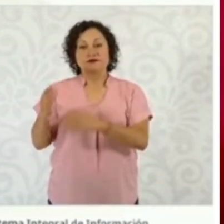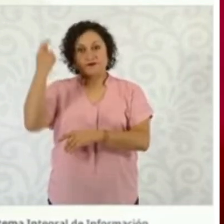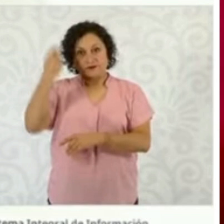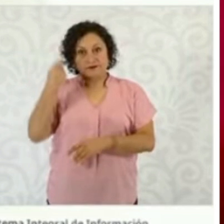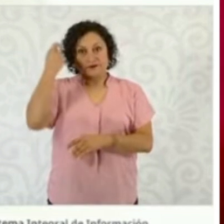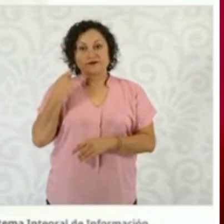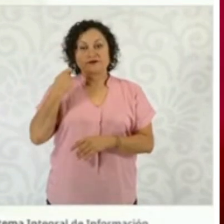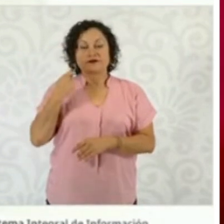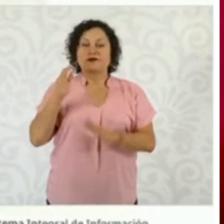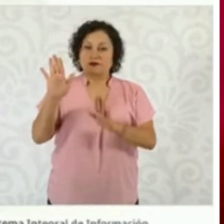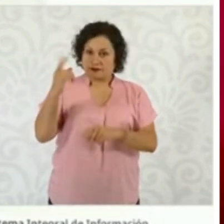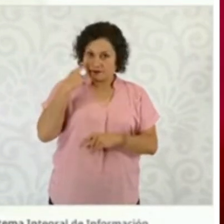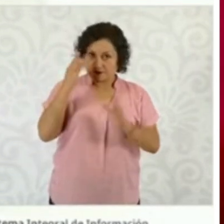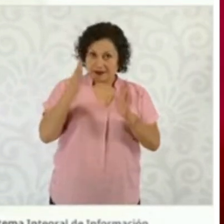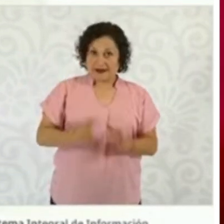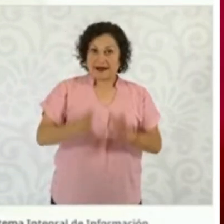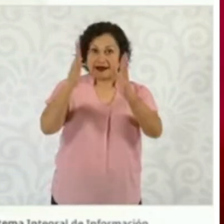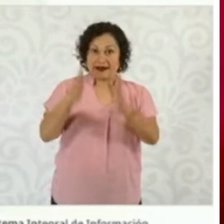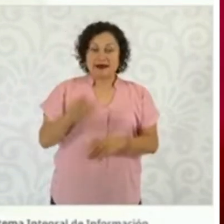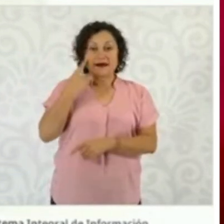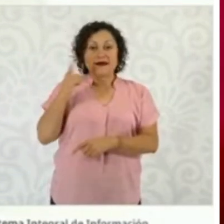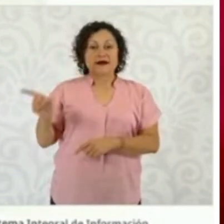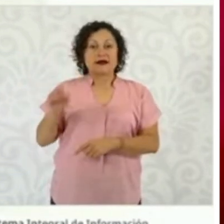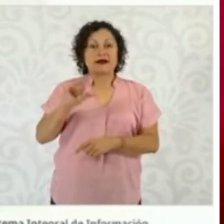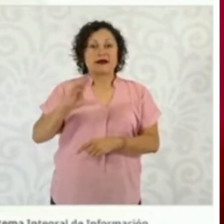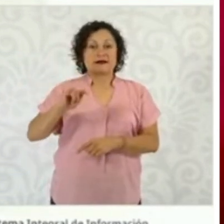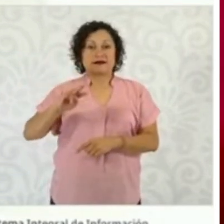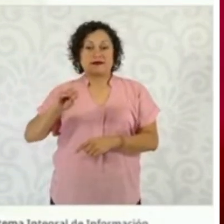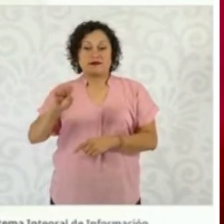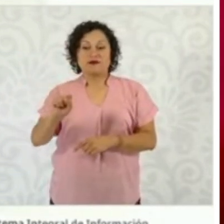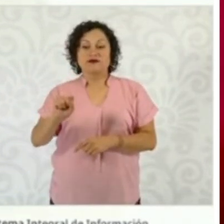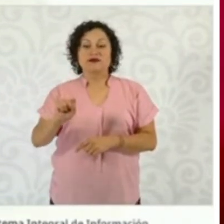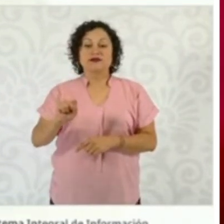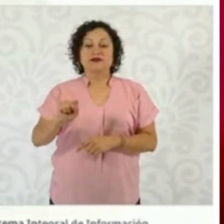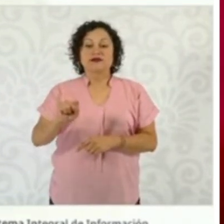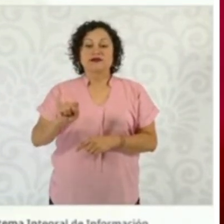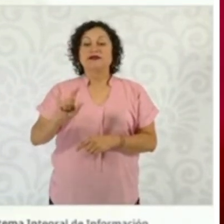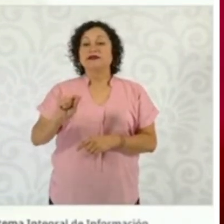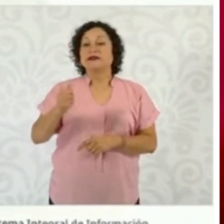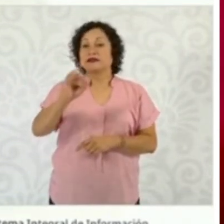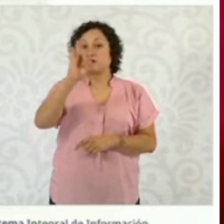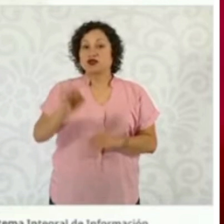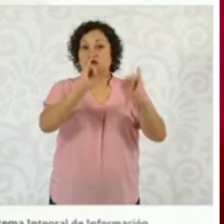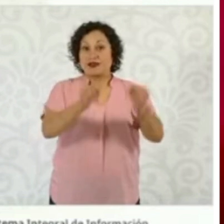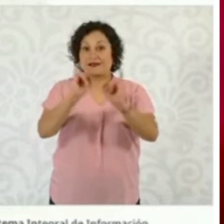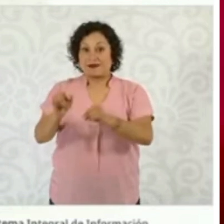Pensionados, o sea, de los activos, de los que están activos, 76% están en cuentas individuales y 24% en